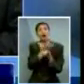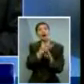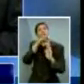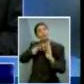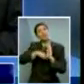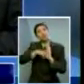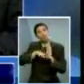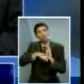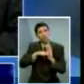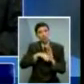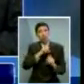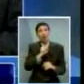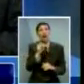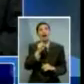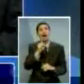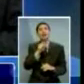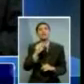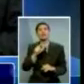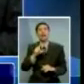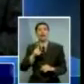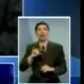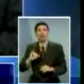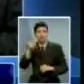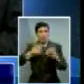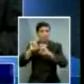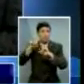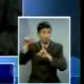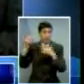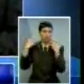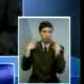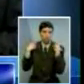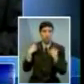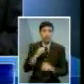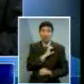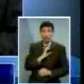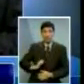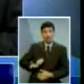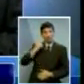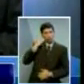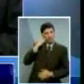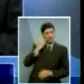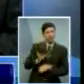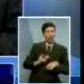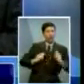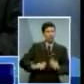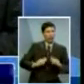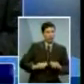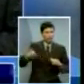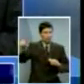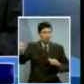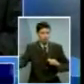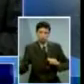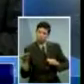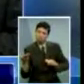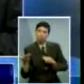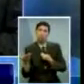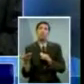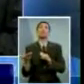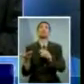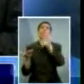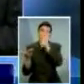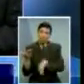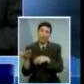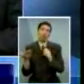sobre Asaldi, ¿no?, a Saldi, sobre lo que el Estado creía que se debía gastar en esta en este